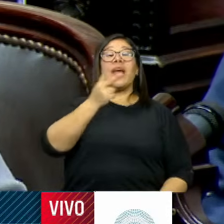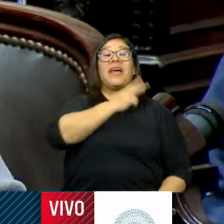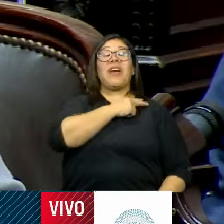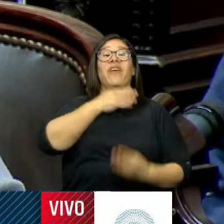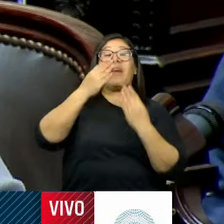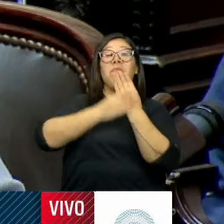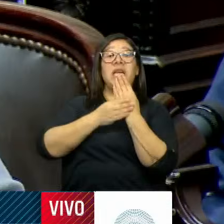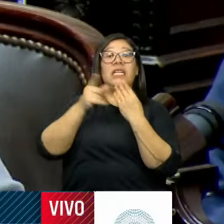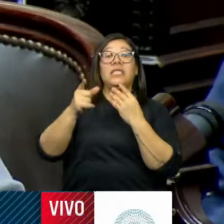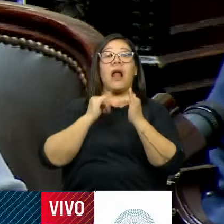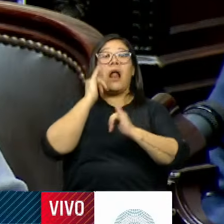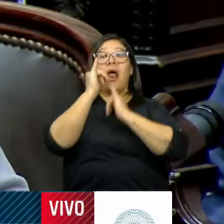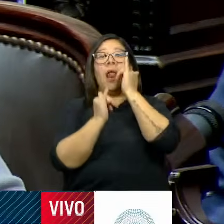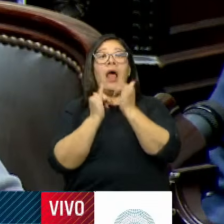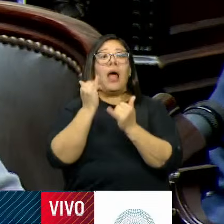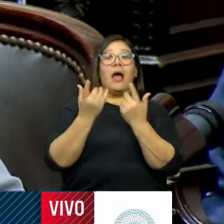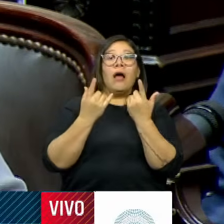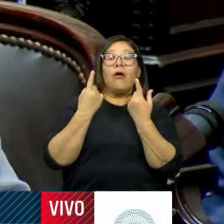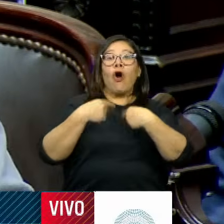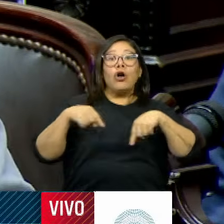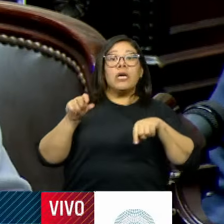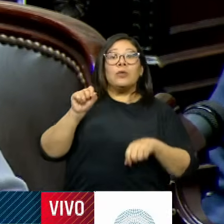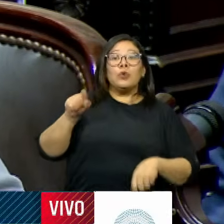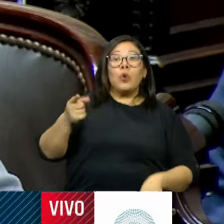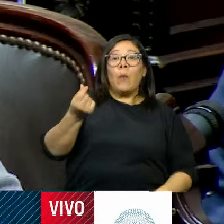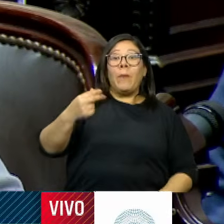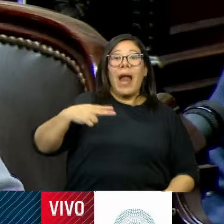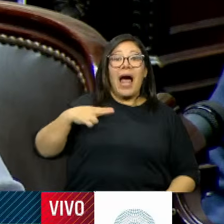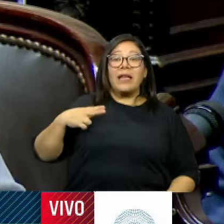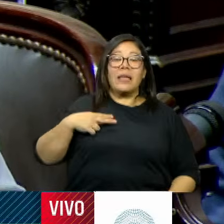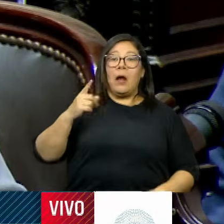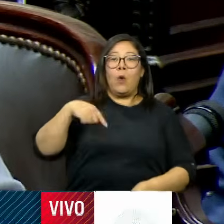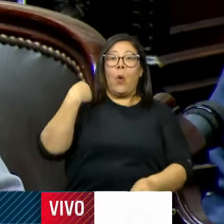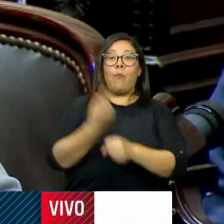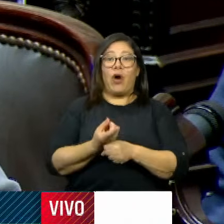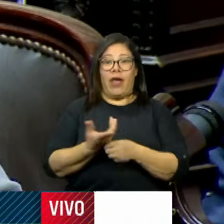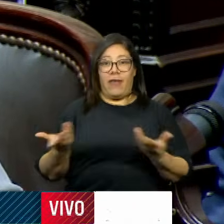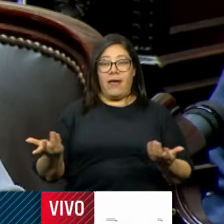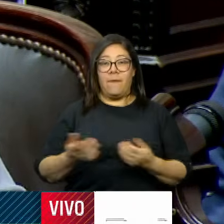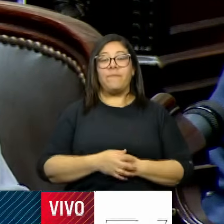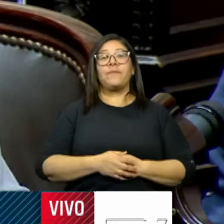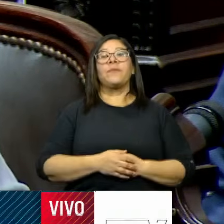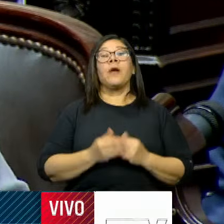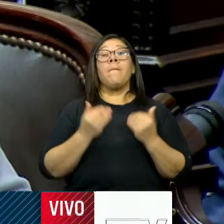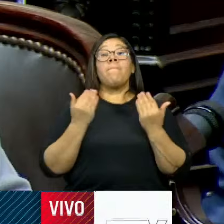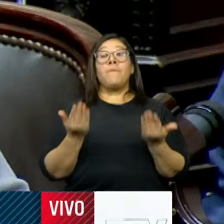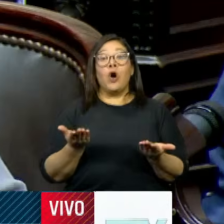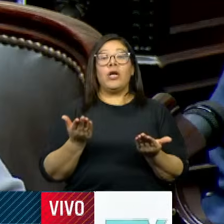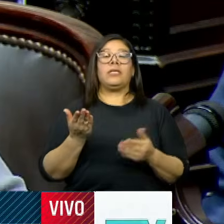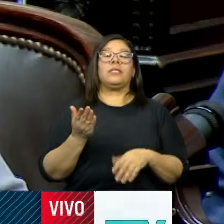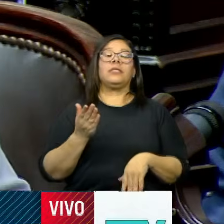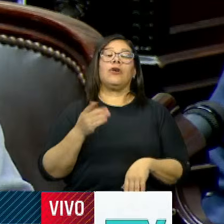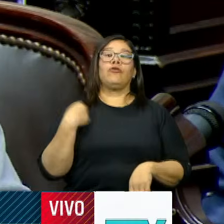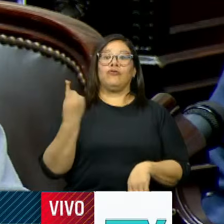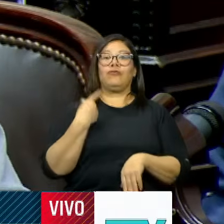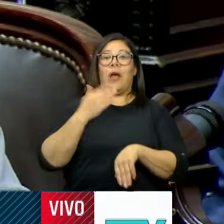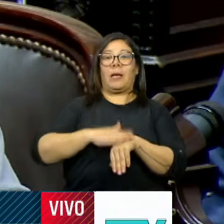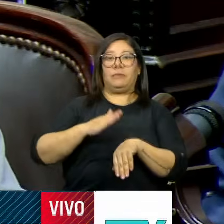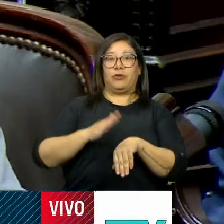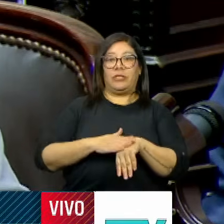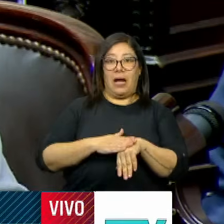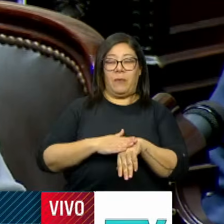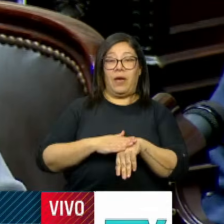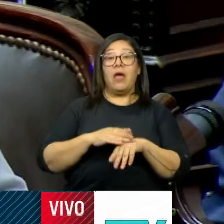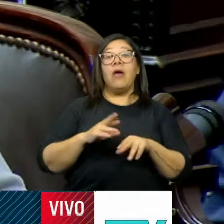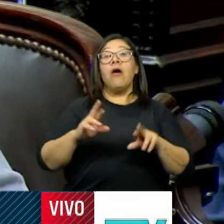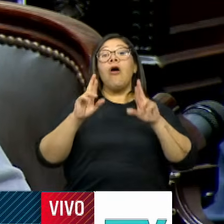puede terminar de explicar sus bienes sea resuelto, si no por el presidente, por este Congreso. Espero que el